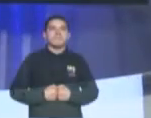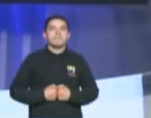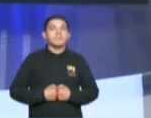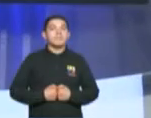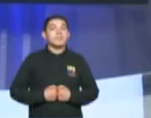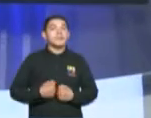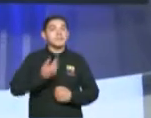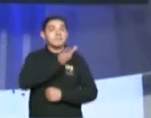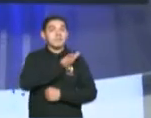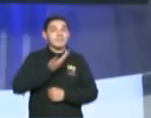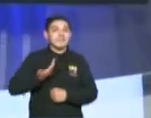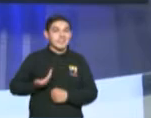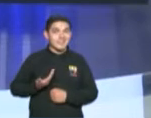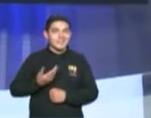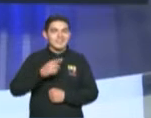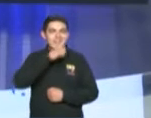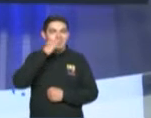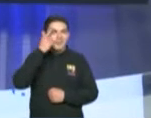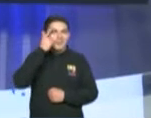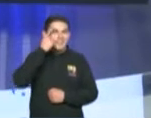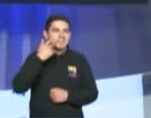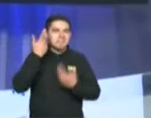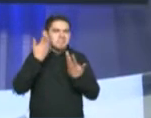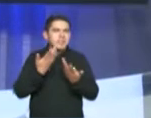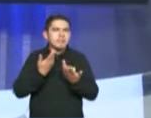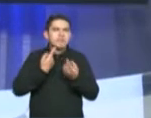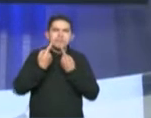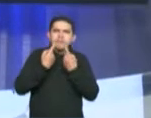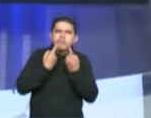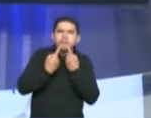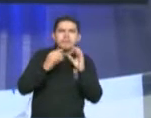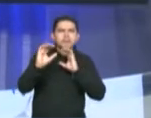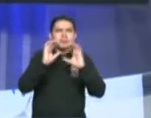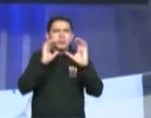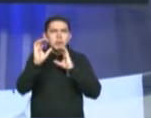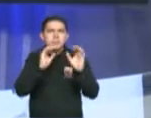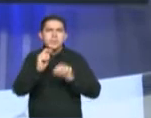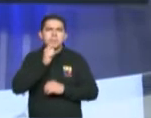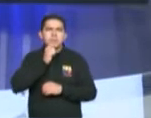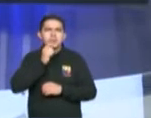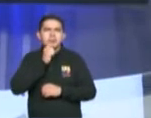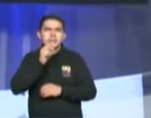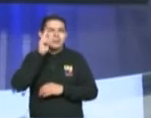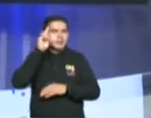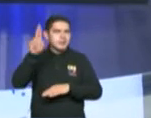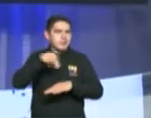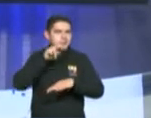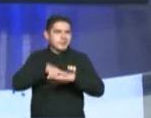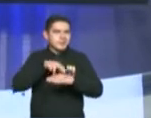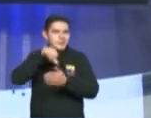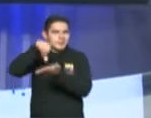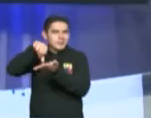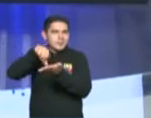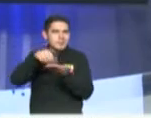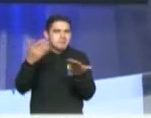el presidente de la república rafael correa mantuvo un conversatorio con periodistas nacionales y locales en bahía el jefe de